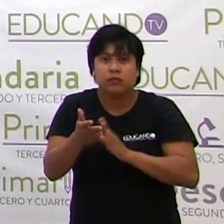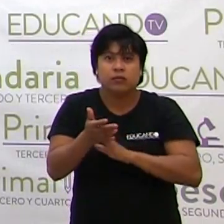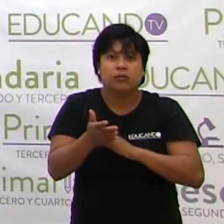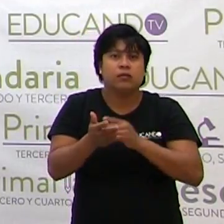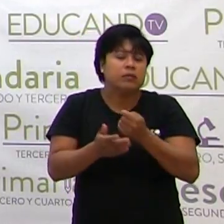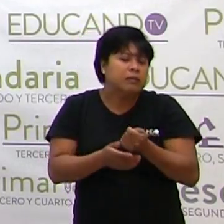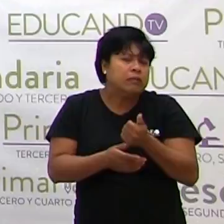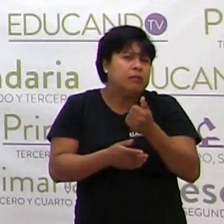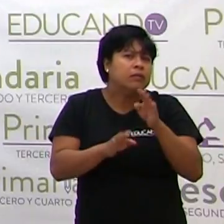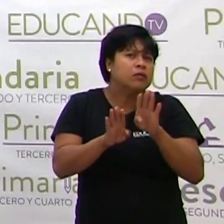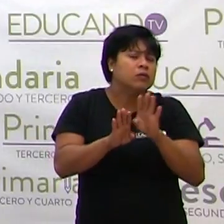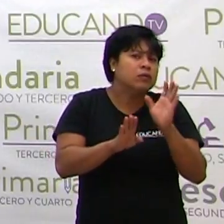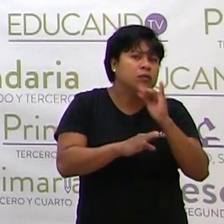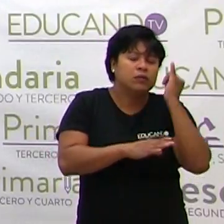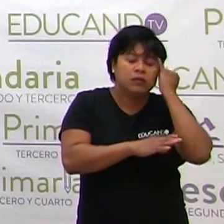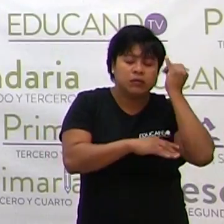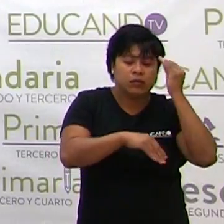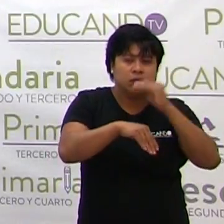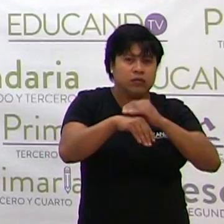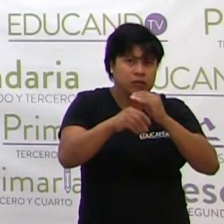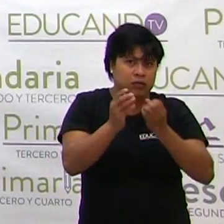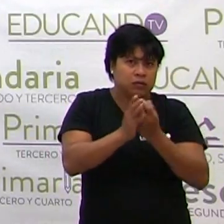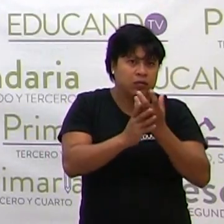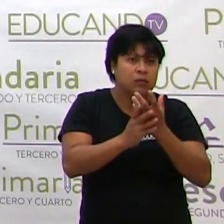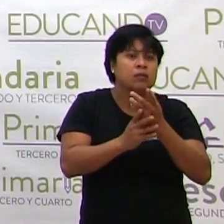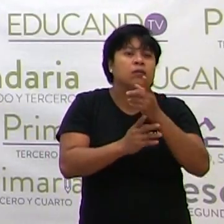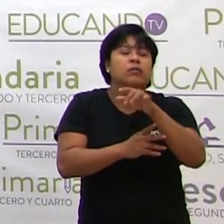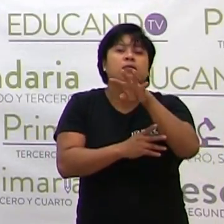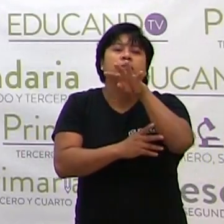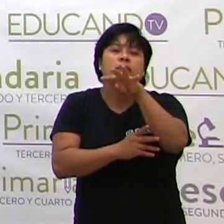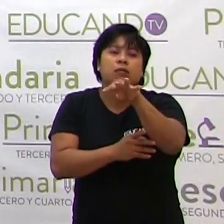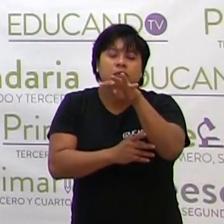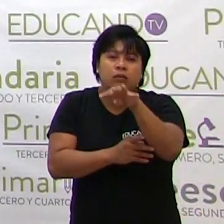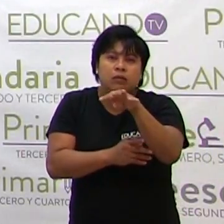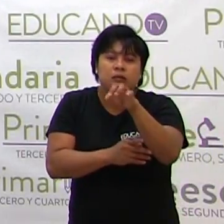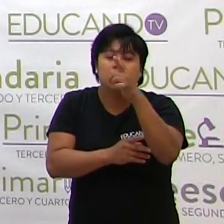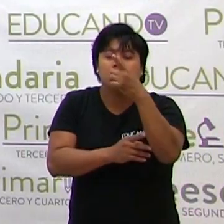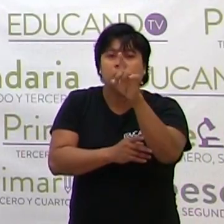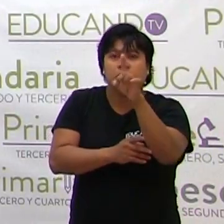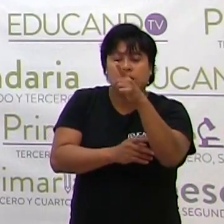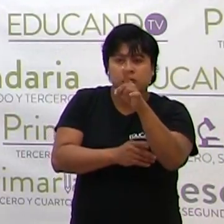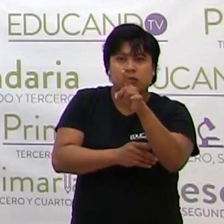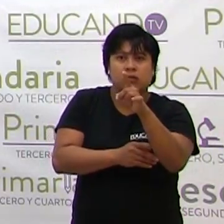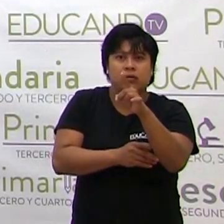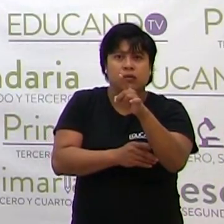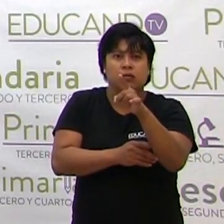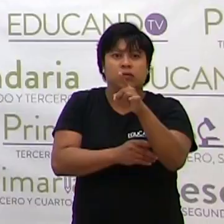creado el 19 de diciembre